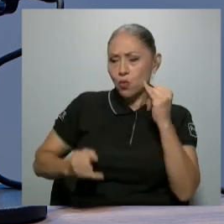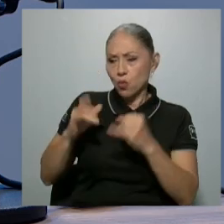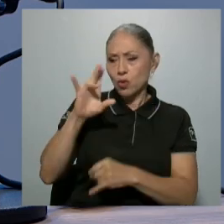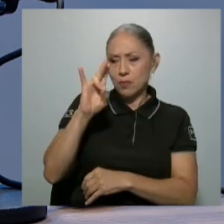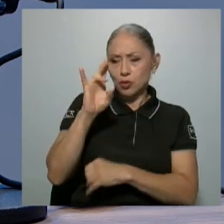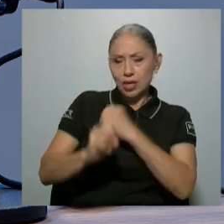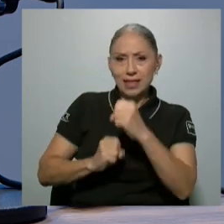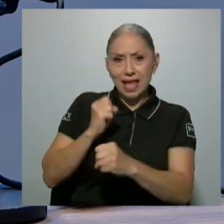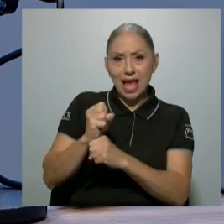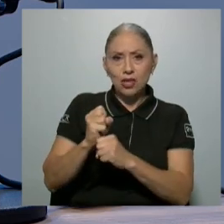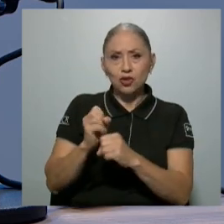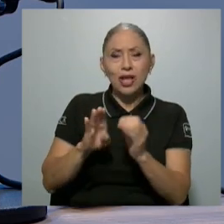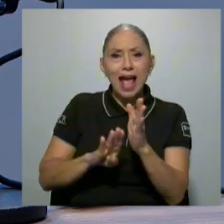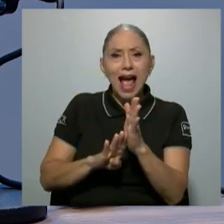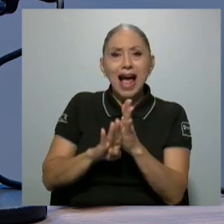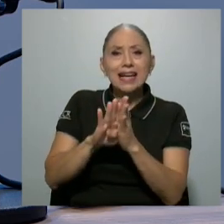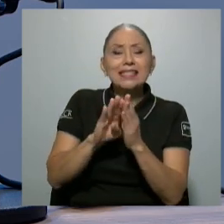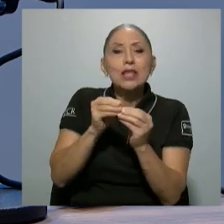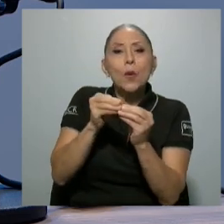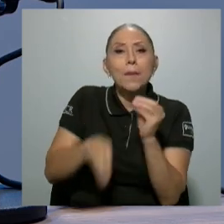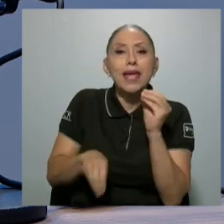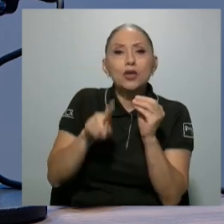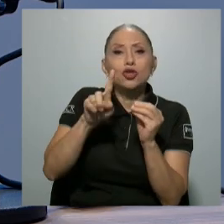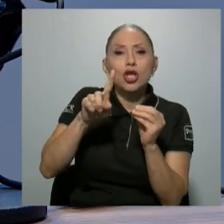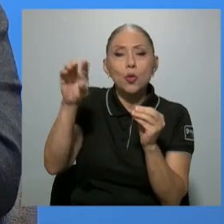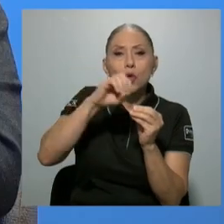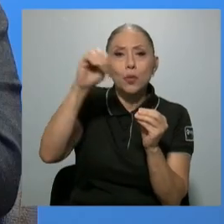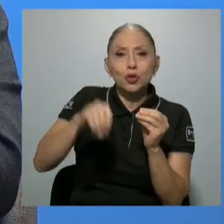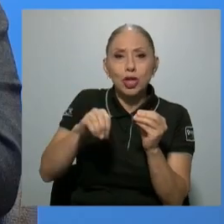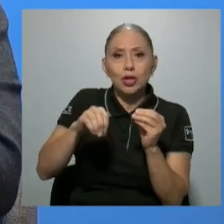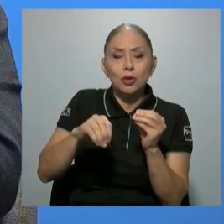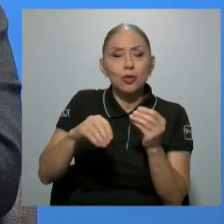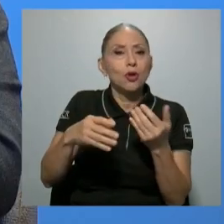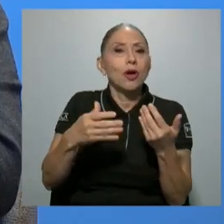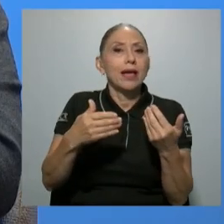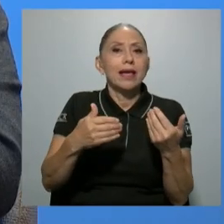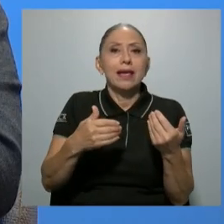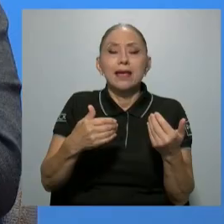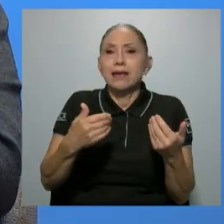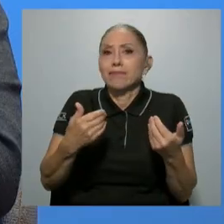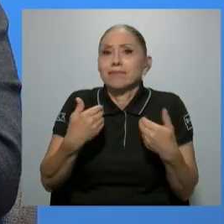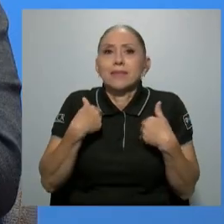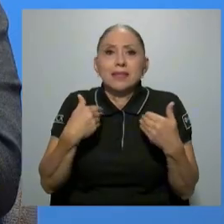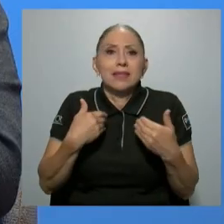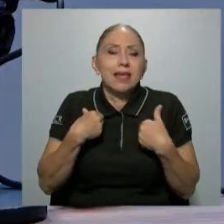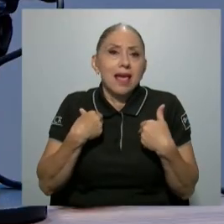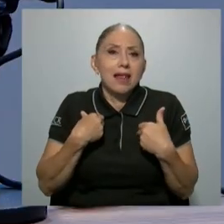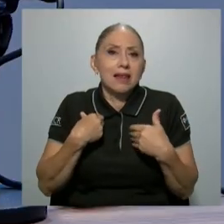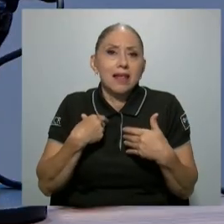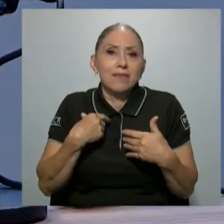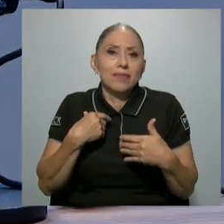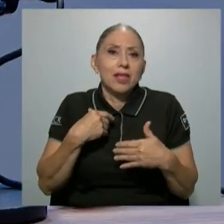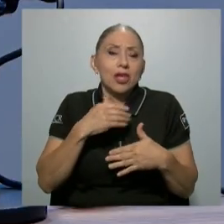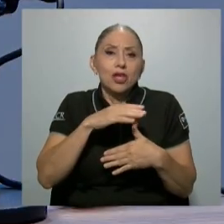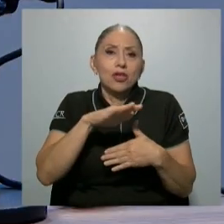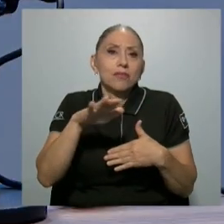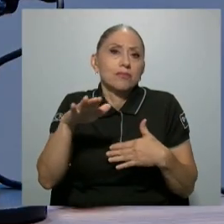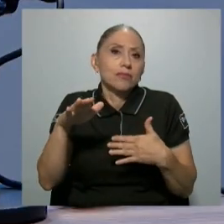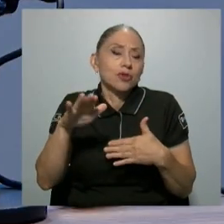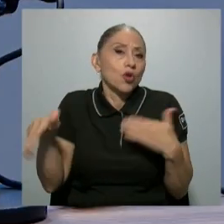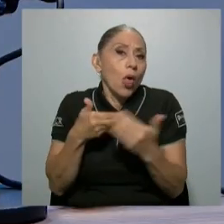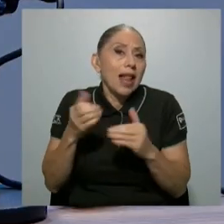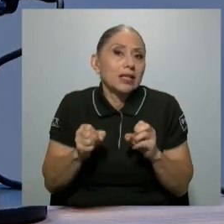ha crecido menos de 1%. Exacto. Y tiene todo, digamos, tiene todas las bolas picando frente al marco